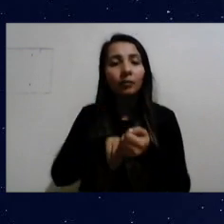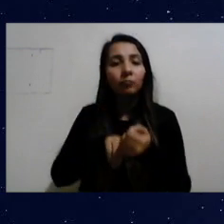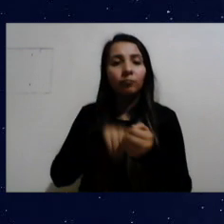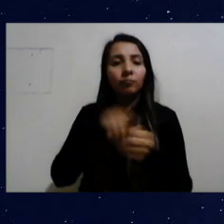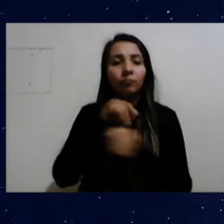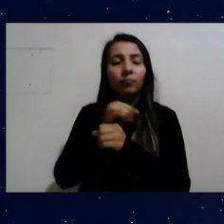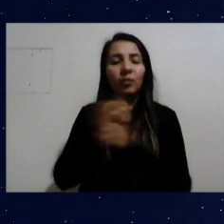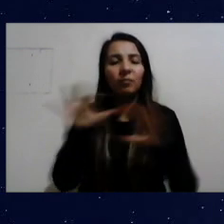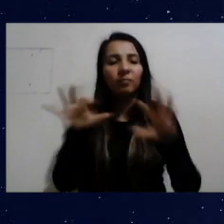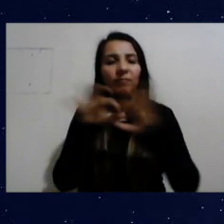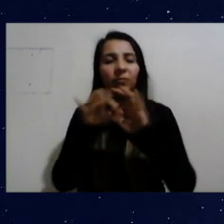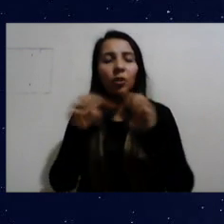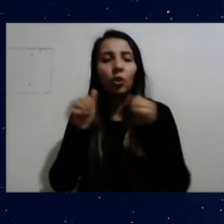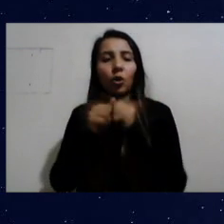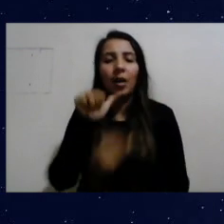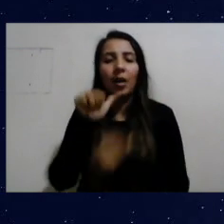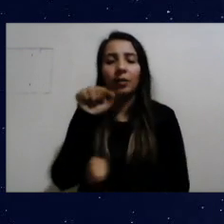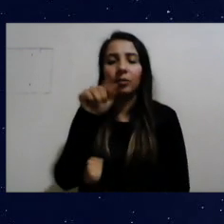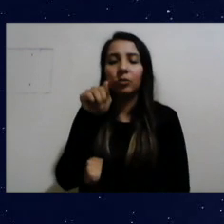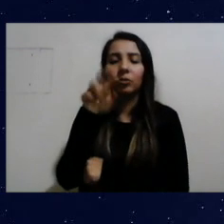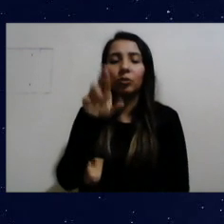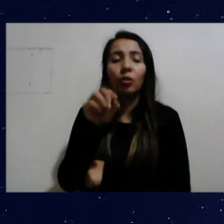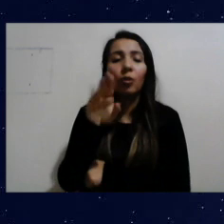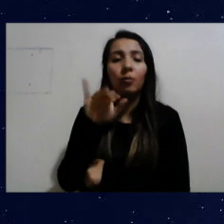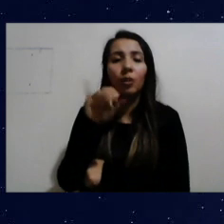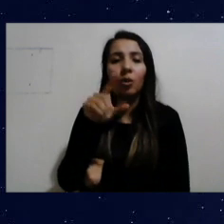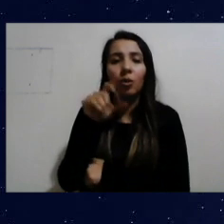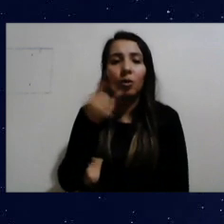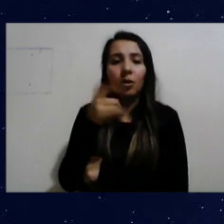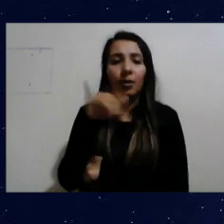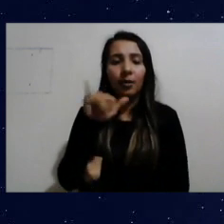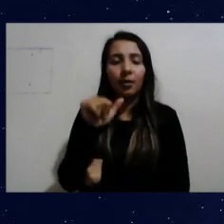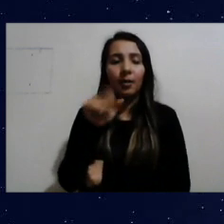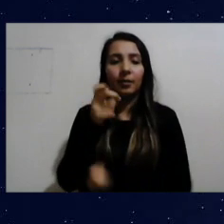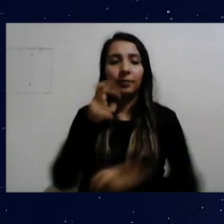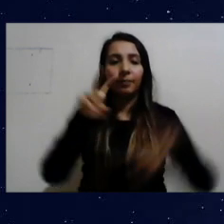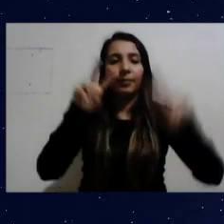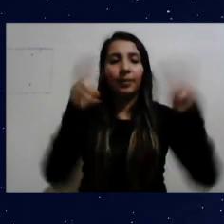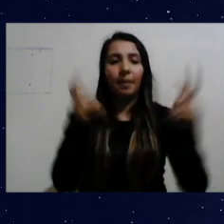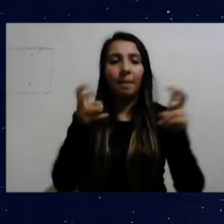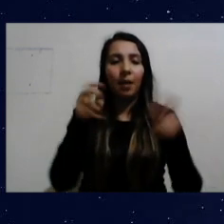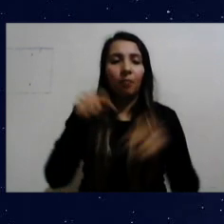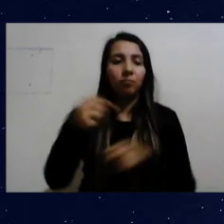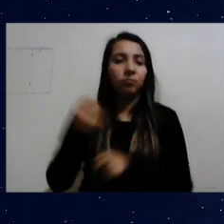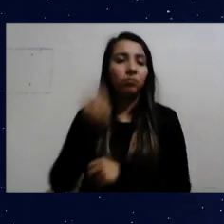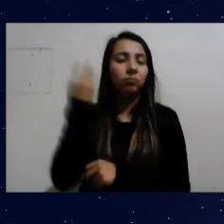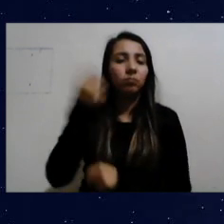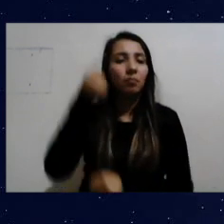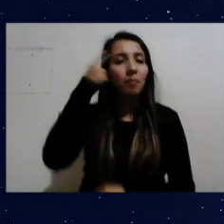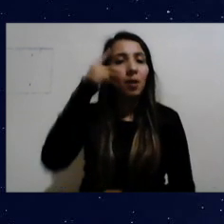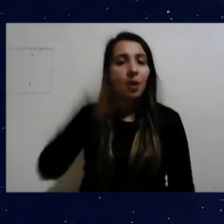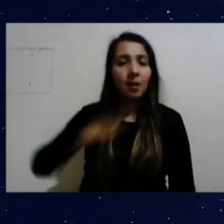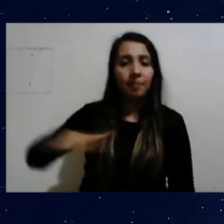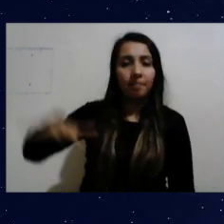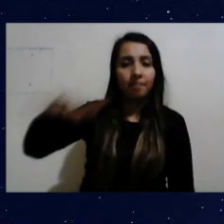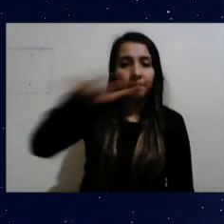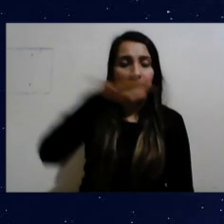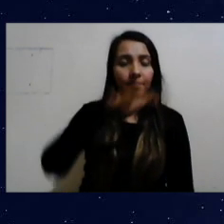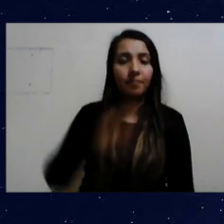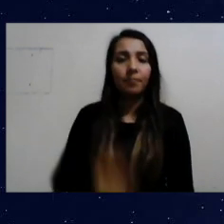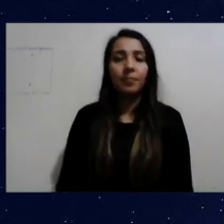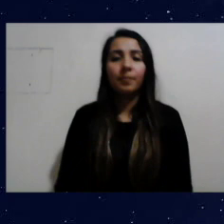en la investigación astrobiológica, que es básicamente el tema de la charla que he preparado para vosotros